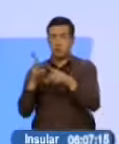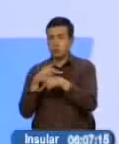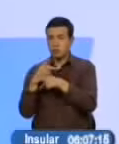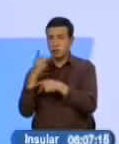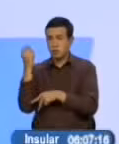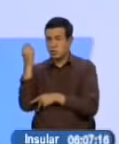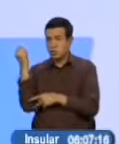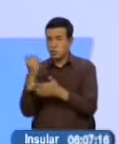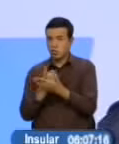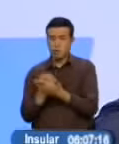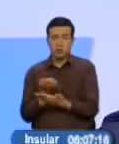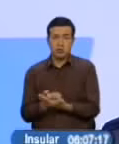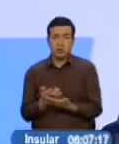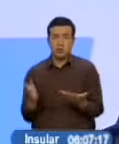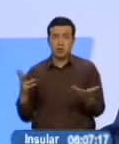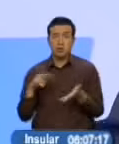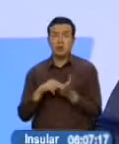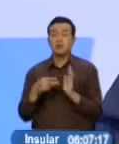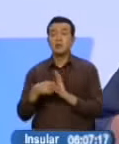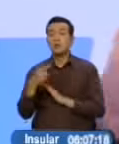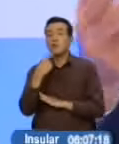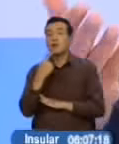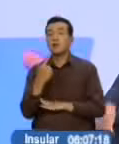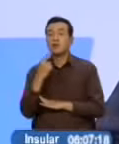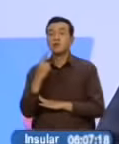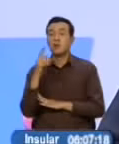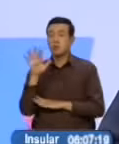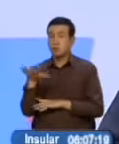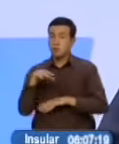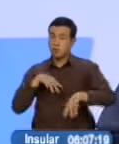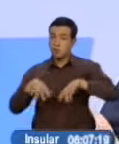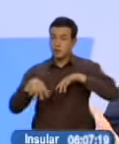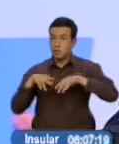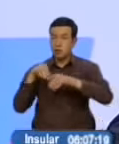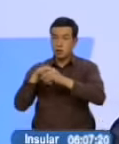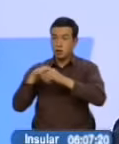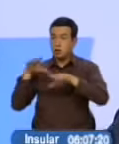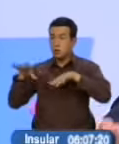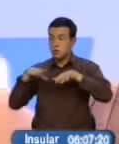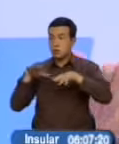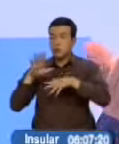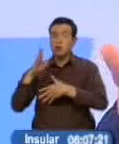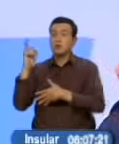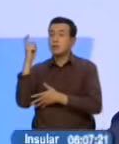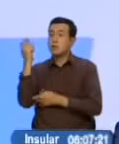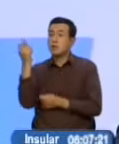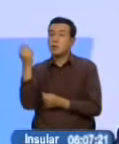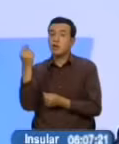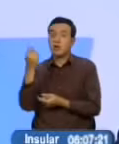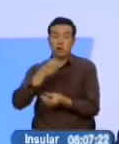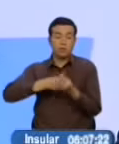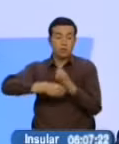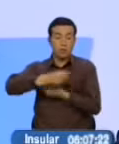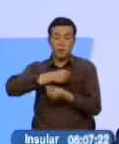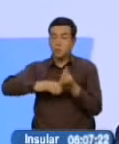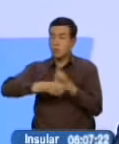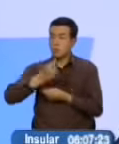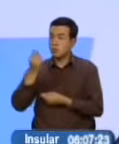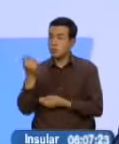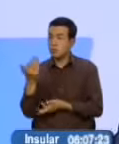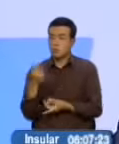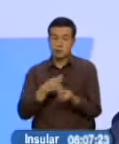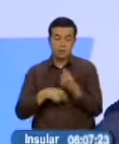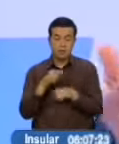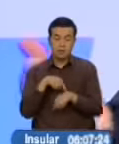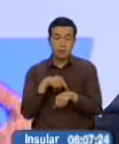generen beneficios económicos, a lo que se refiere es que esas actividades están generando un flujo de ingresos en el